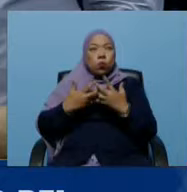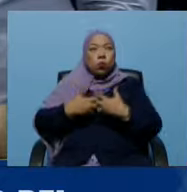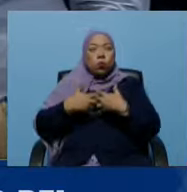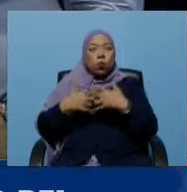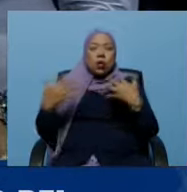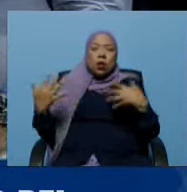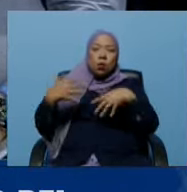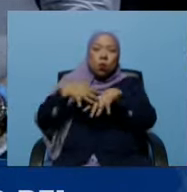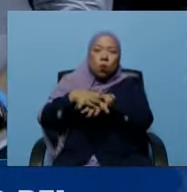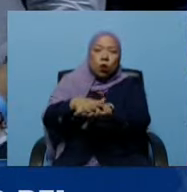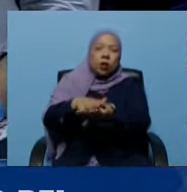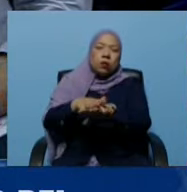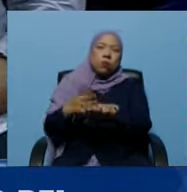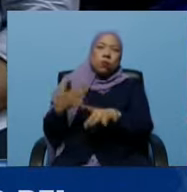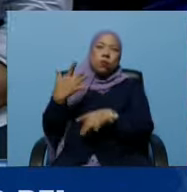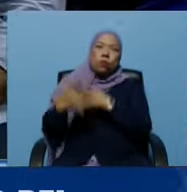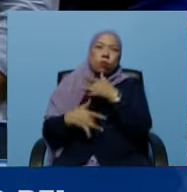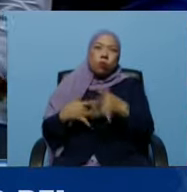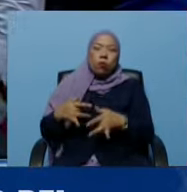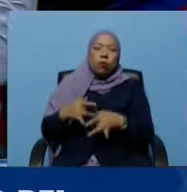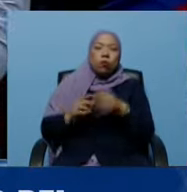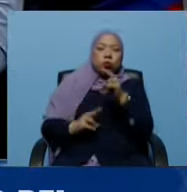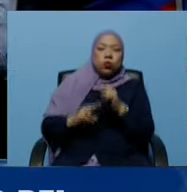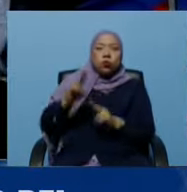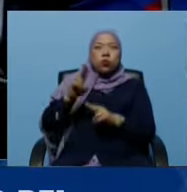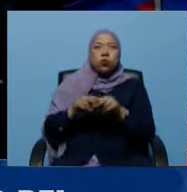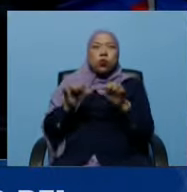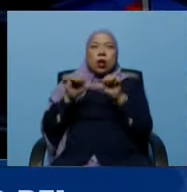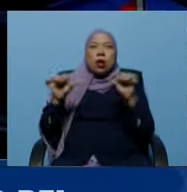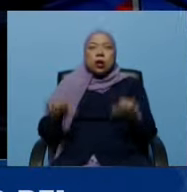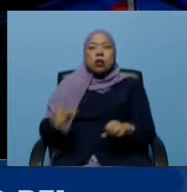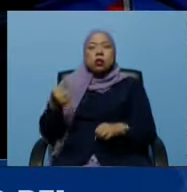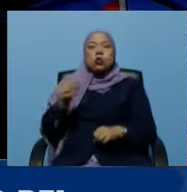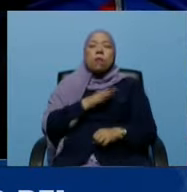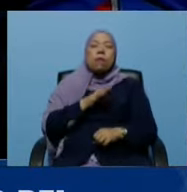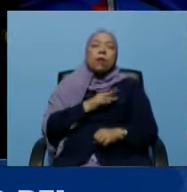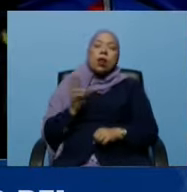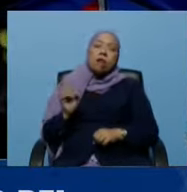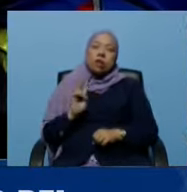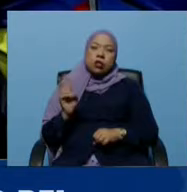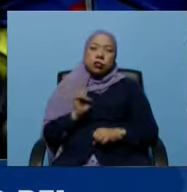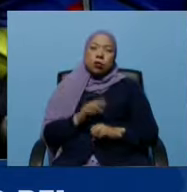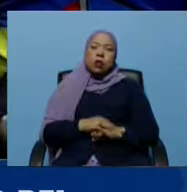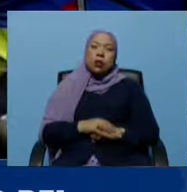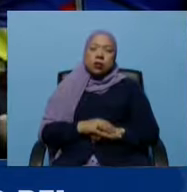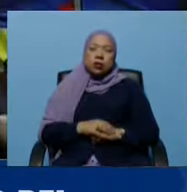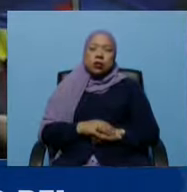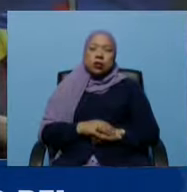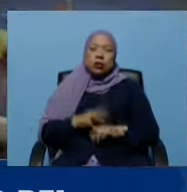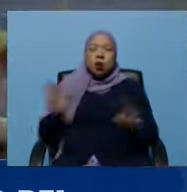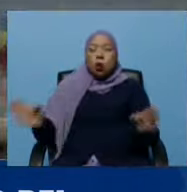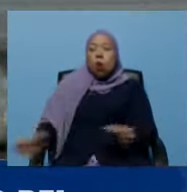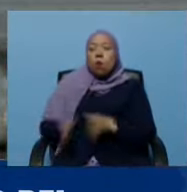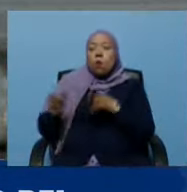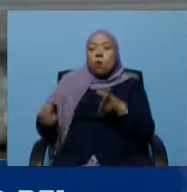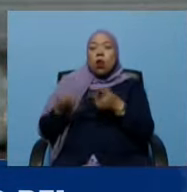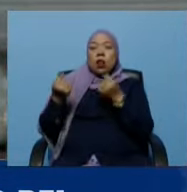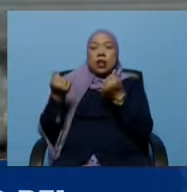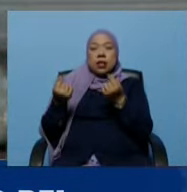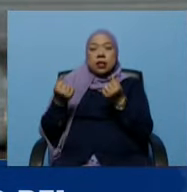se incorporen en esta gran construcción de la nueva siderúrgica de Venezuela. Que hagan un pool de